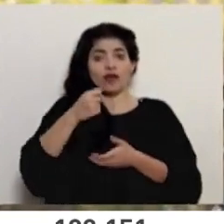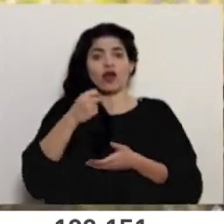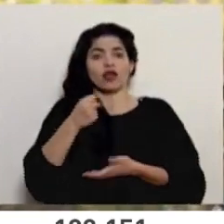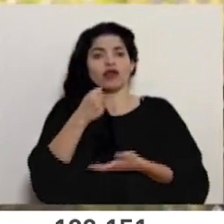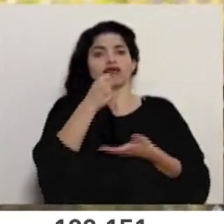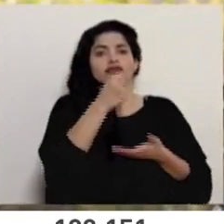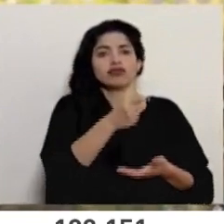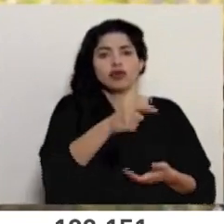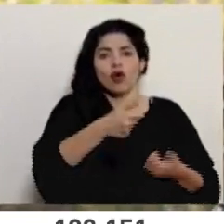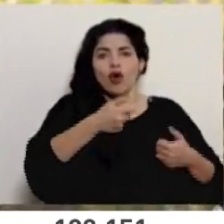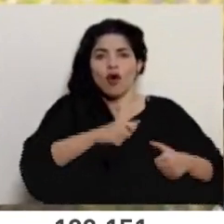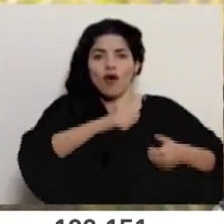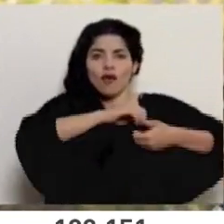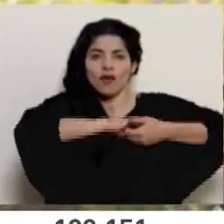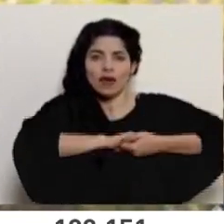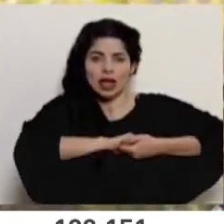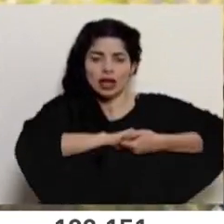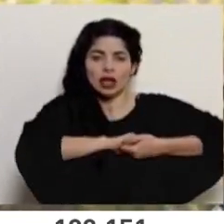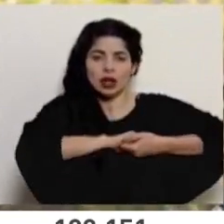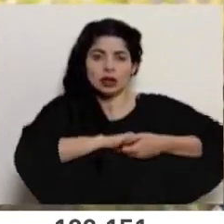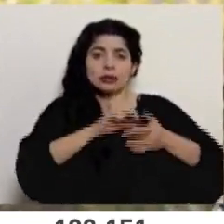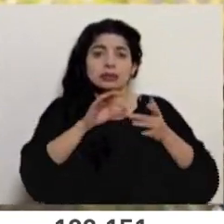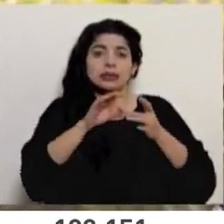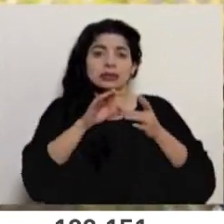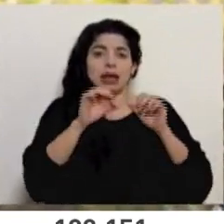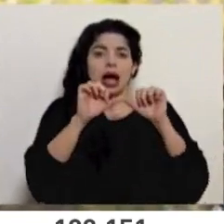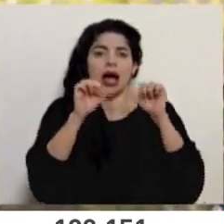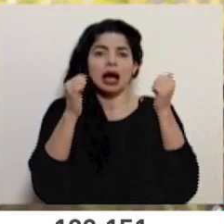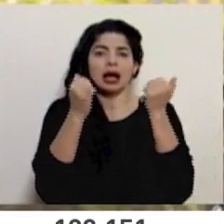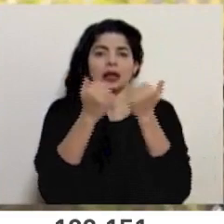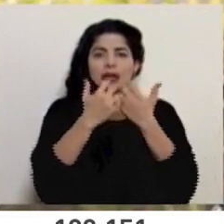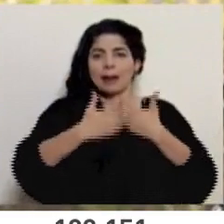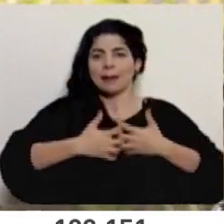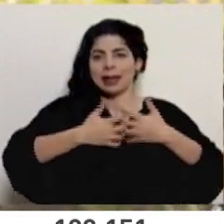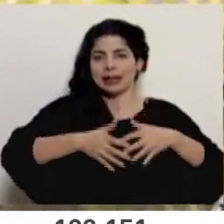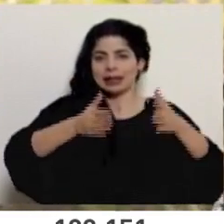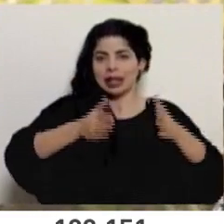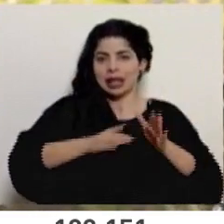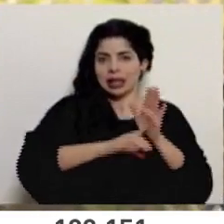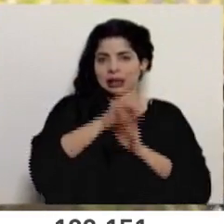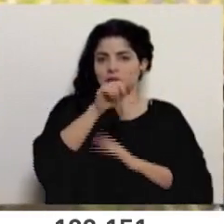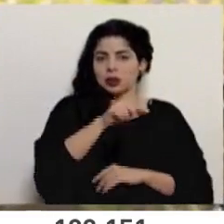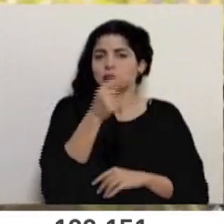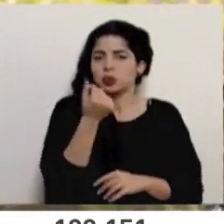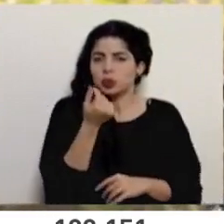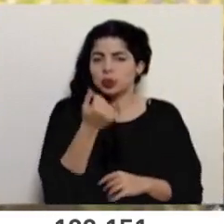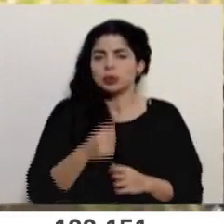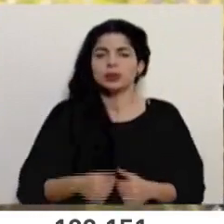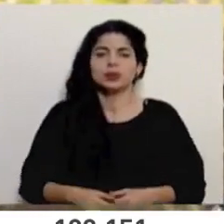estos convenios, en particular con la Asociación Empresarial de Desarrollo?